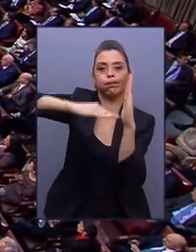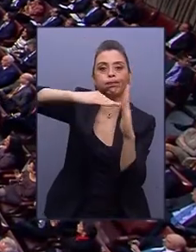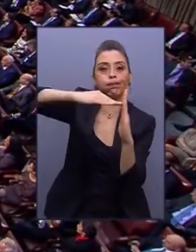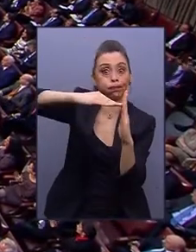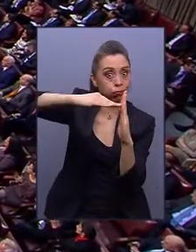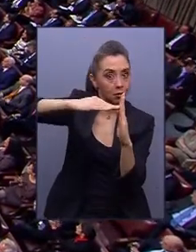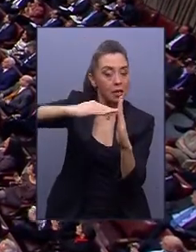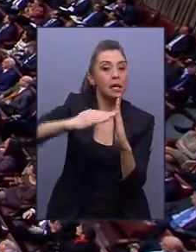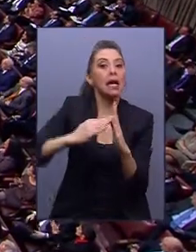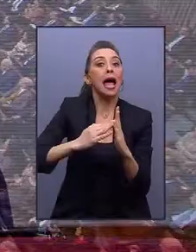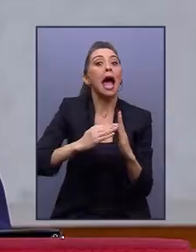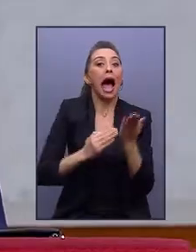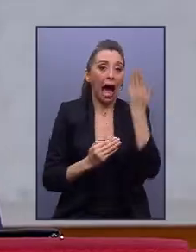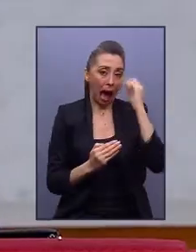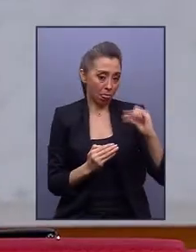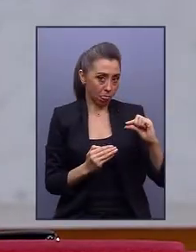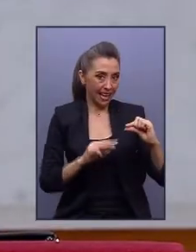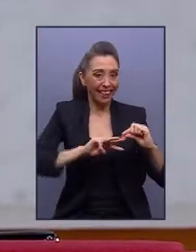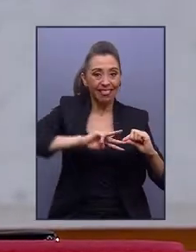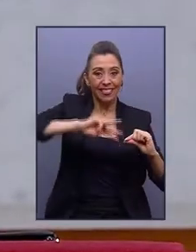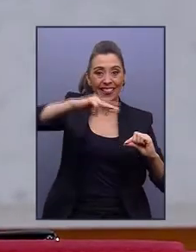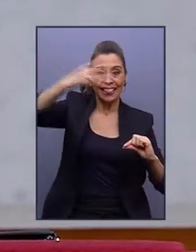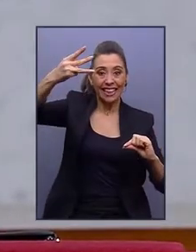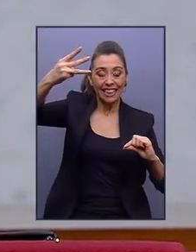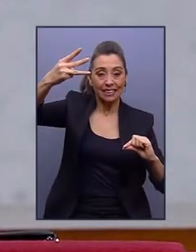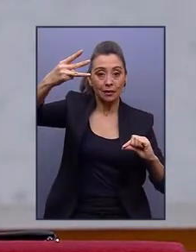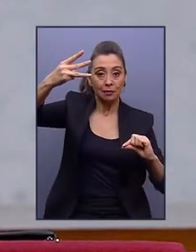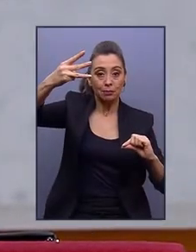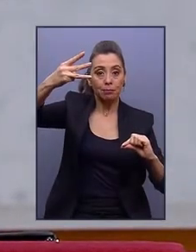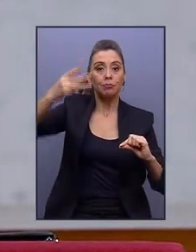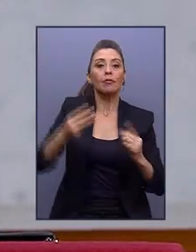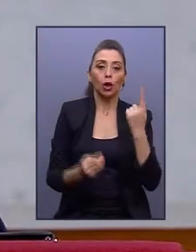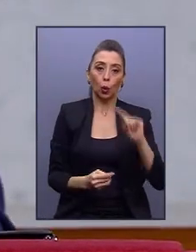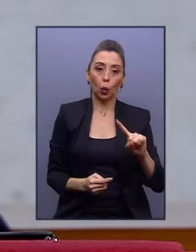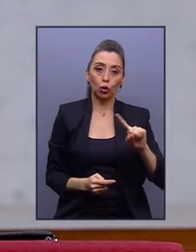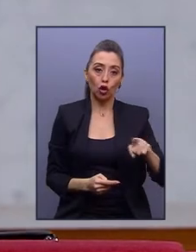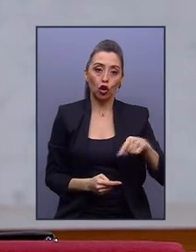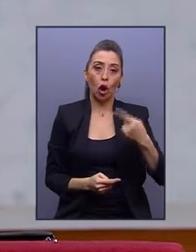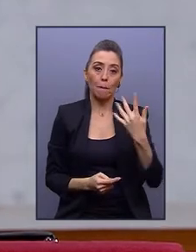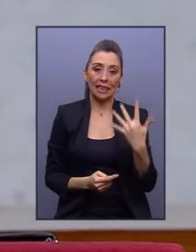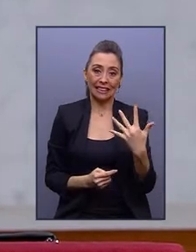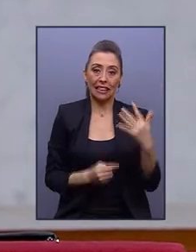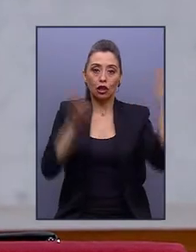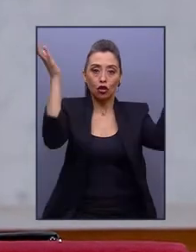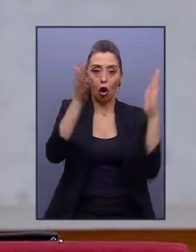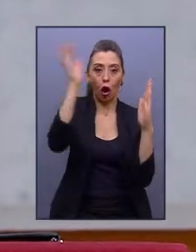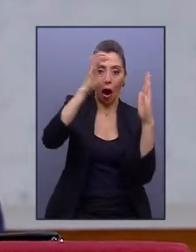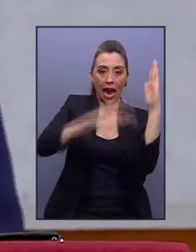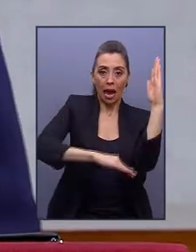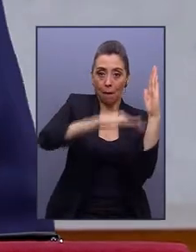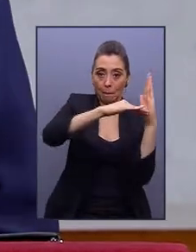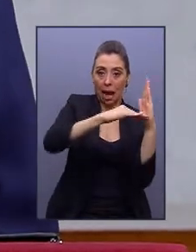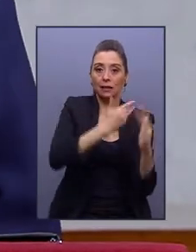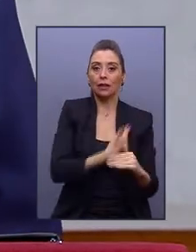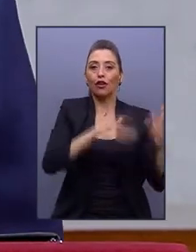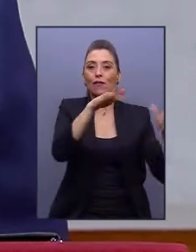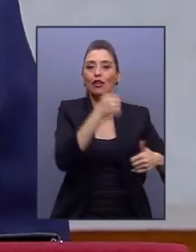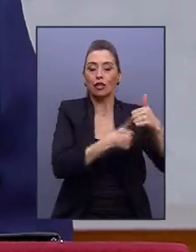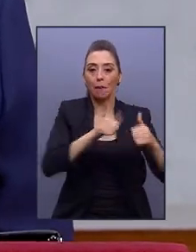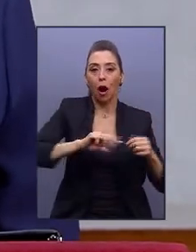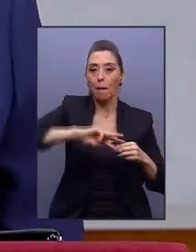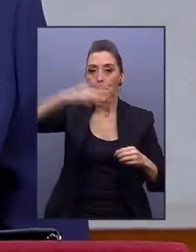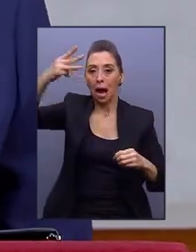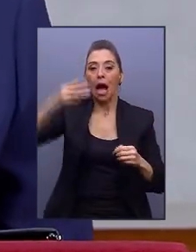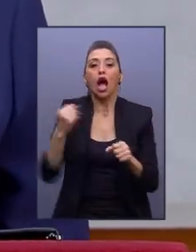que habremos más que triplicado el ritmo previo de 1,5 embalses licitados por gobierno. Y con el plan de